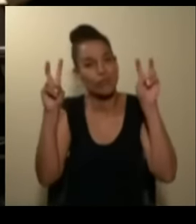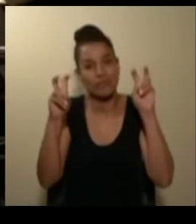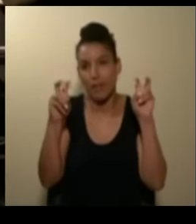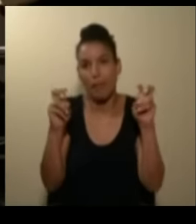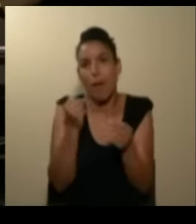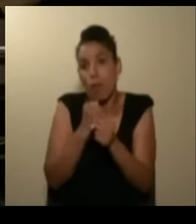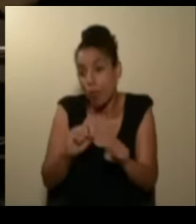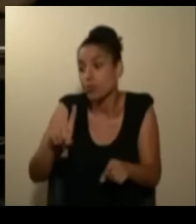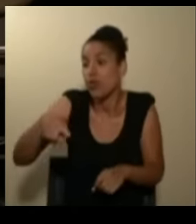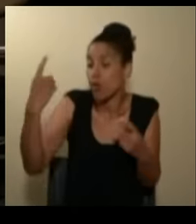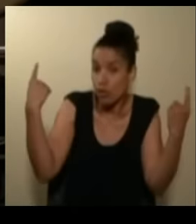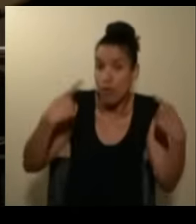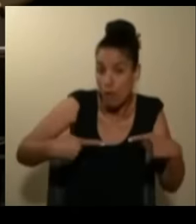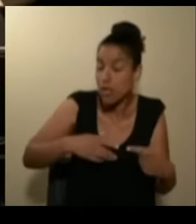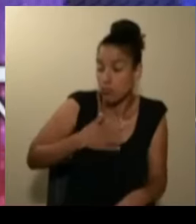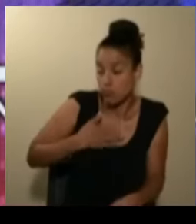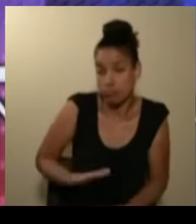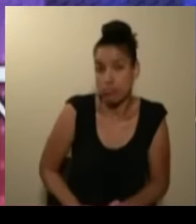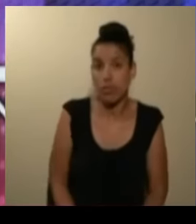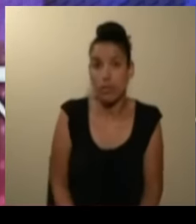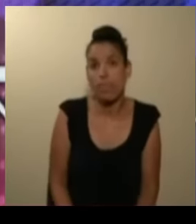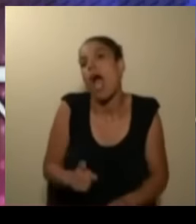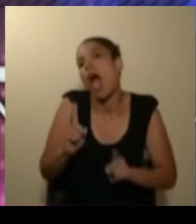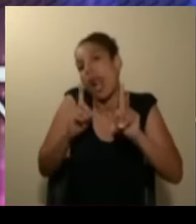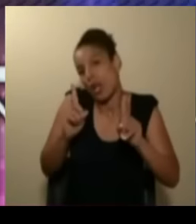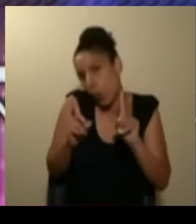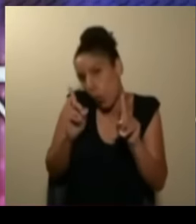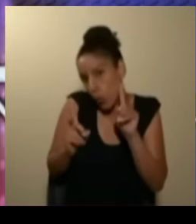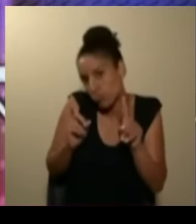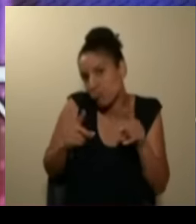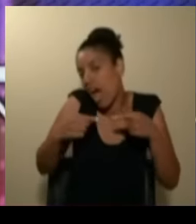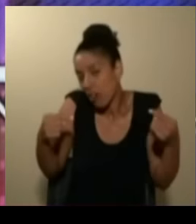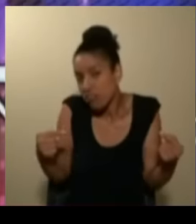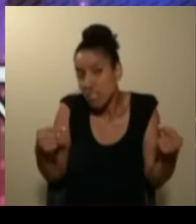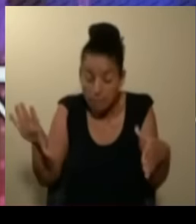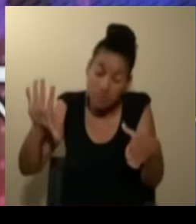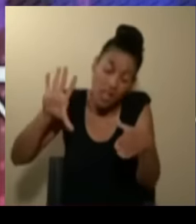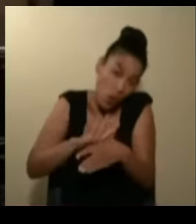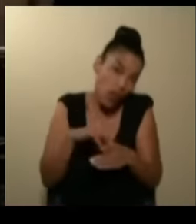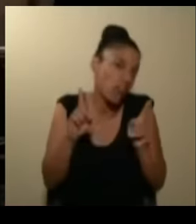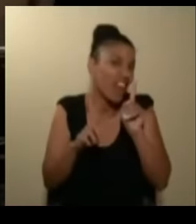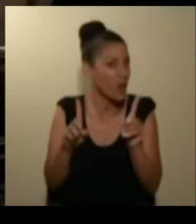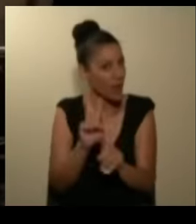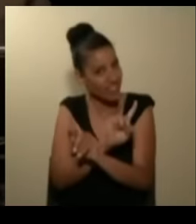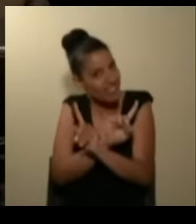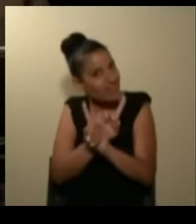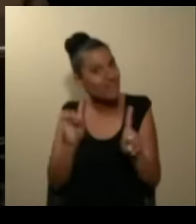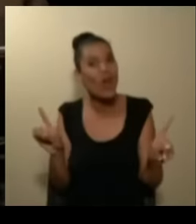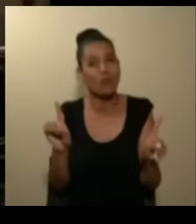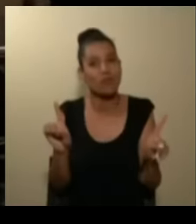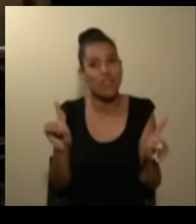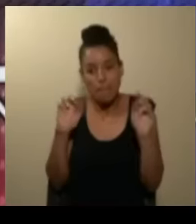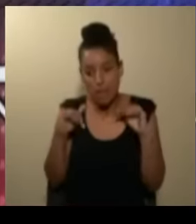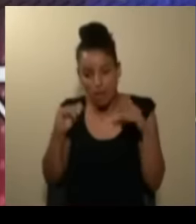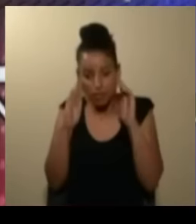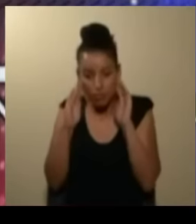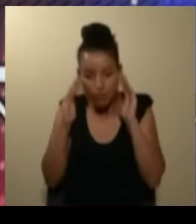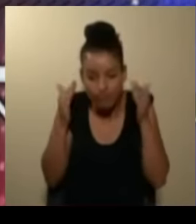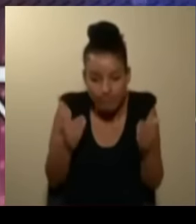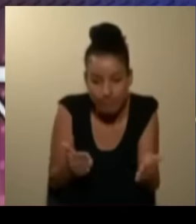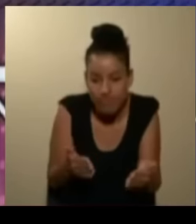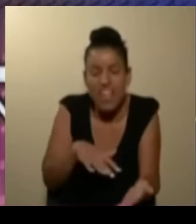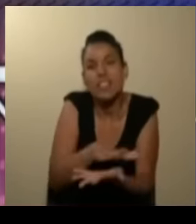con mucho gusto. Y en algunas cosas nos pondremos de acuerdo y en otras no. pero concentrémonos también en lo que está pasando ahora y en lo que